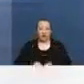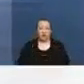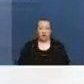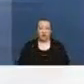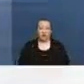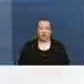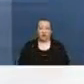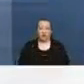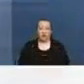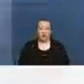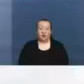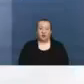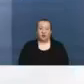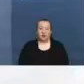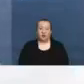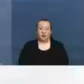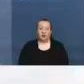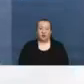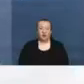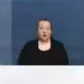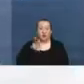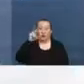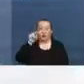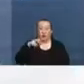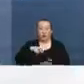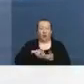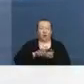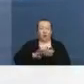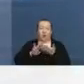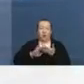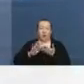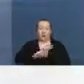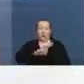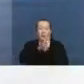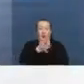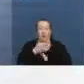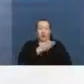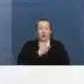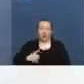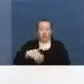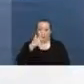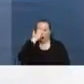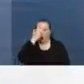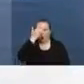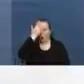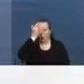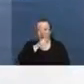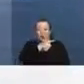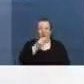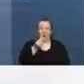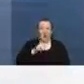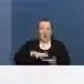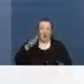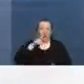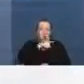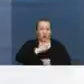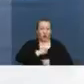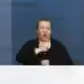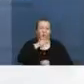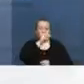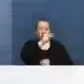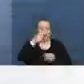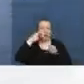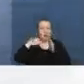persona es imperdonable para un presidente de república se llama tanto el dinero que dice con su dinero y no se meta la